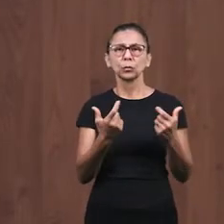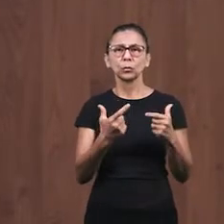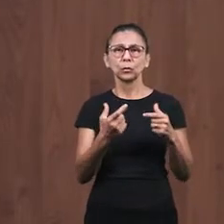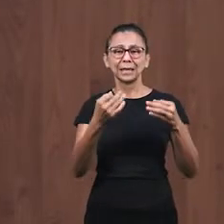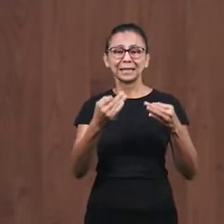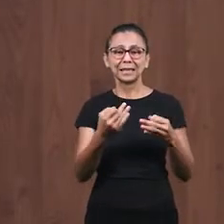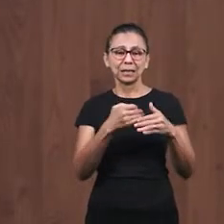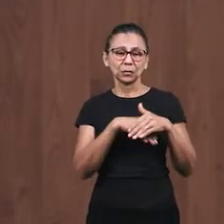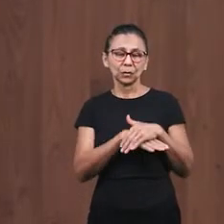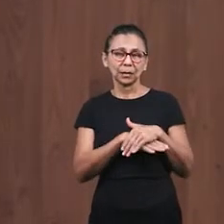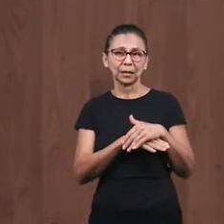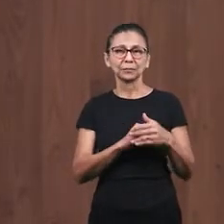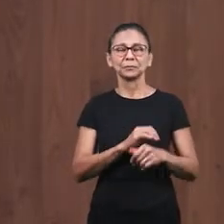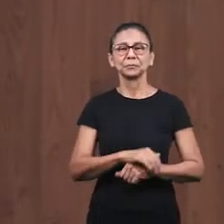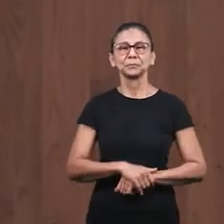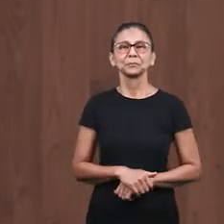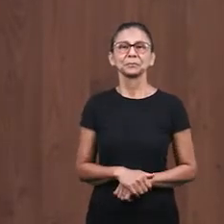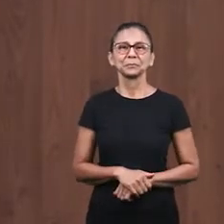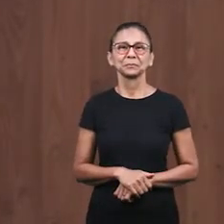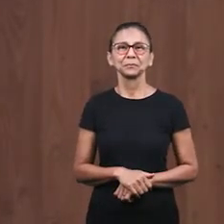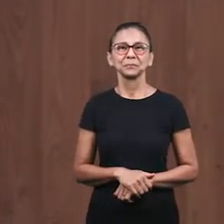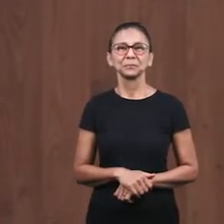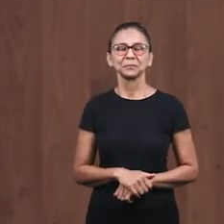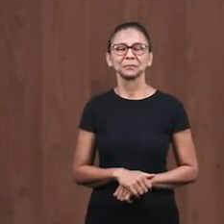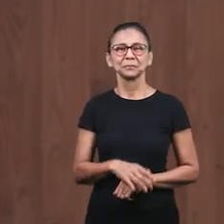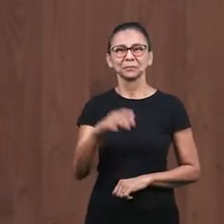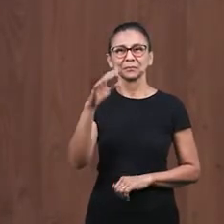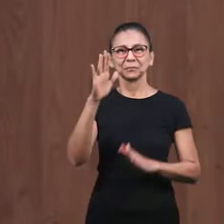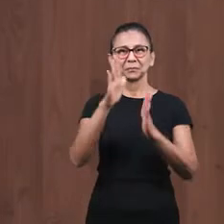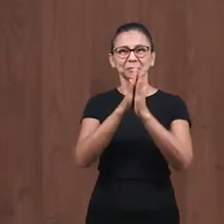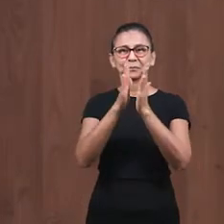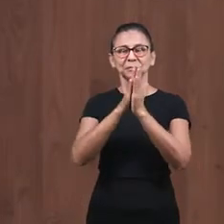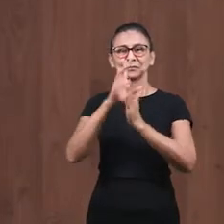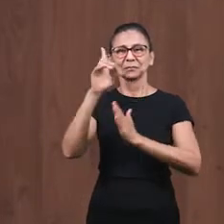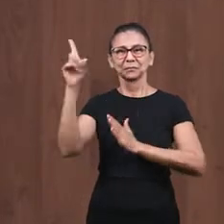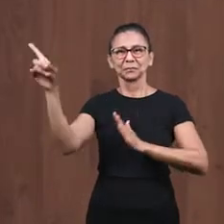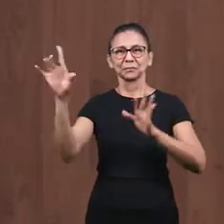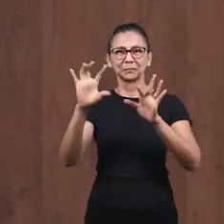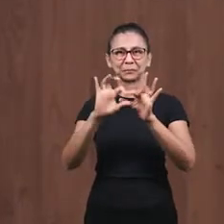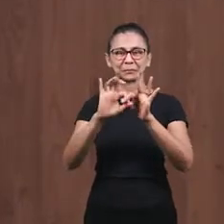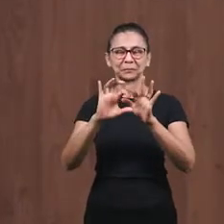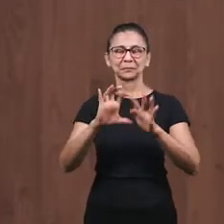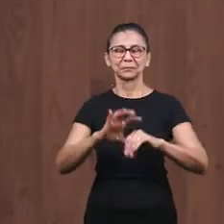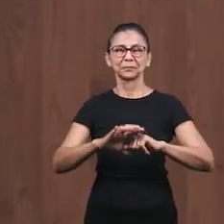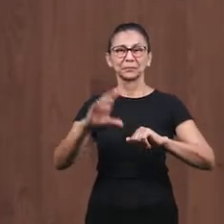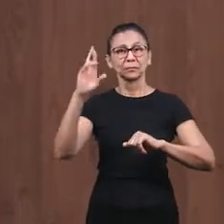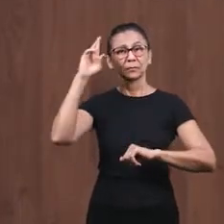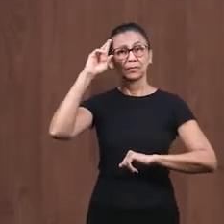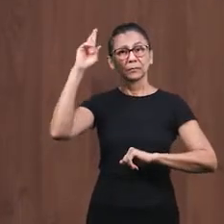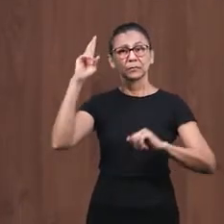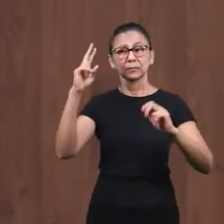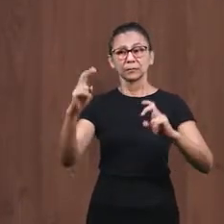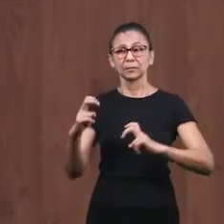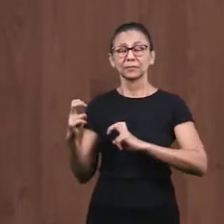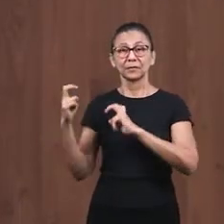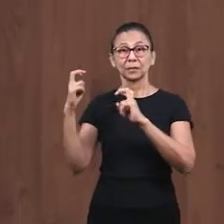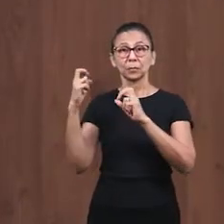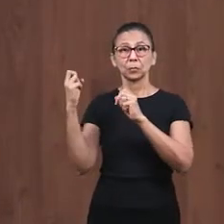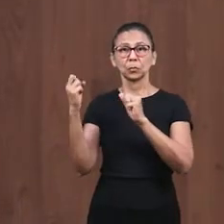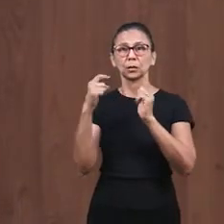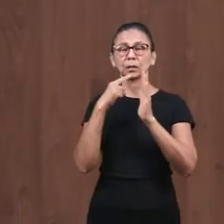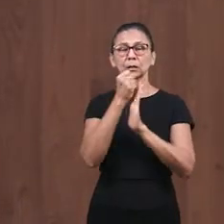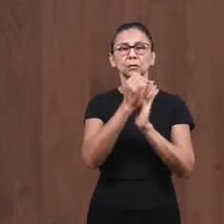cómo guardar el buen depósito en tu corazón. Pero antes vamos a orar a nuestro Dios. Vamos a cerrar nuestros ojos.